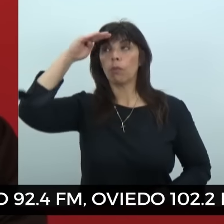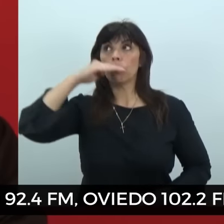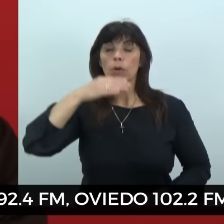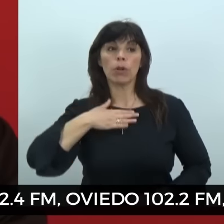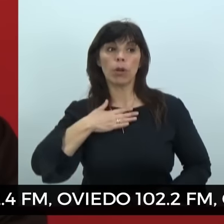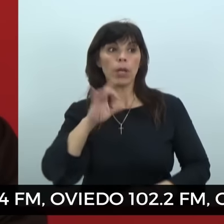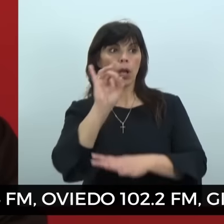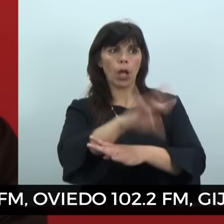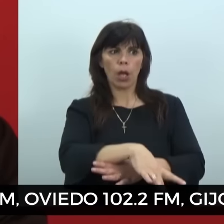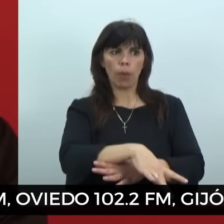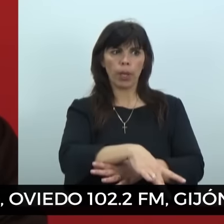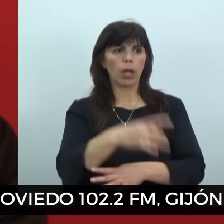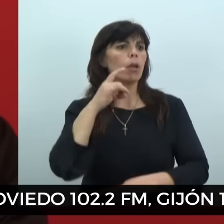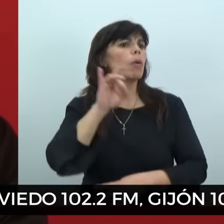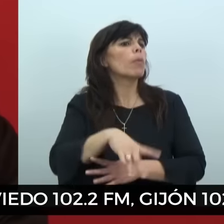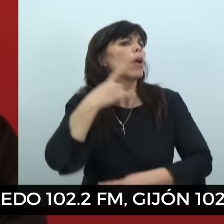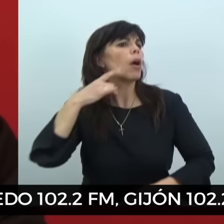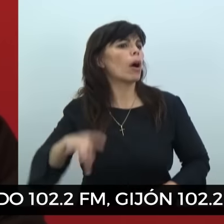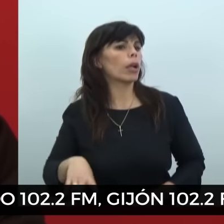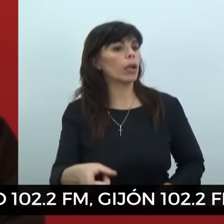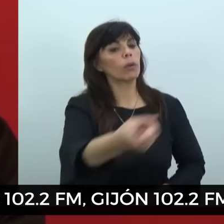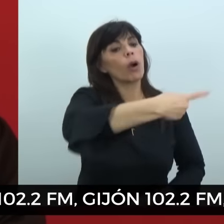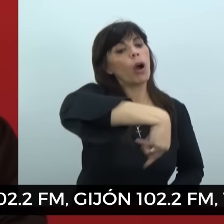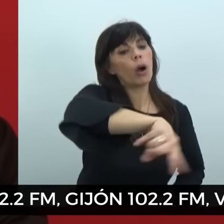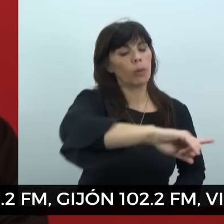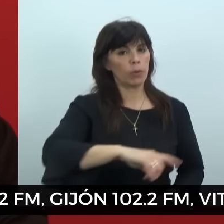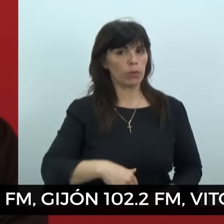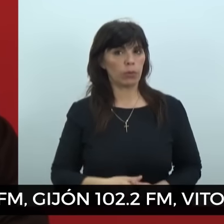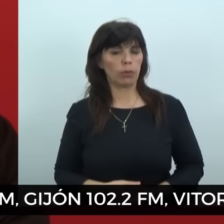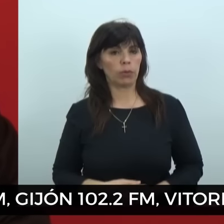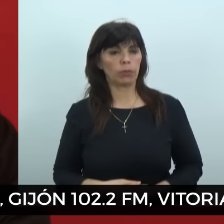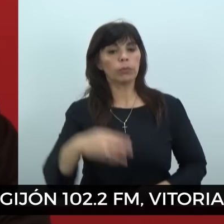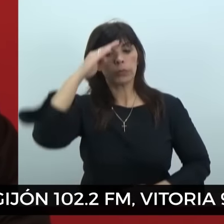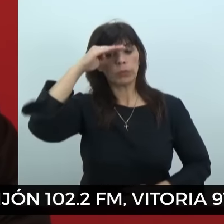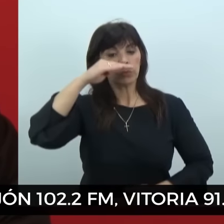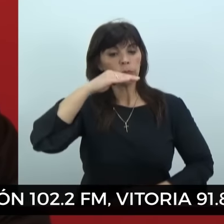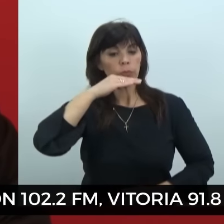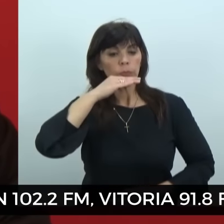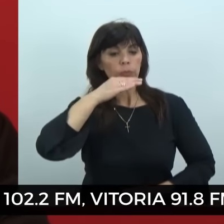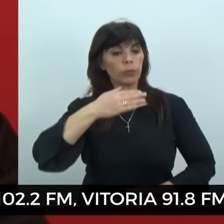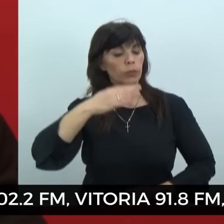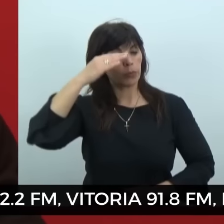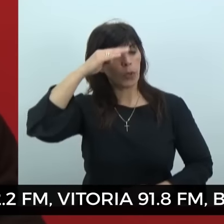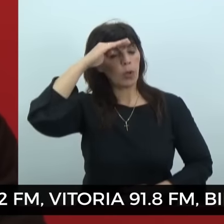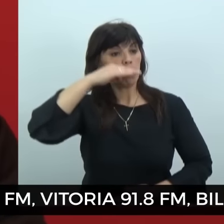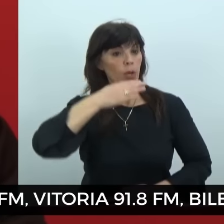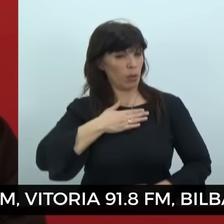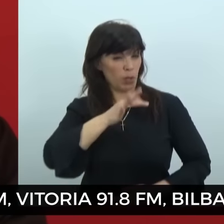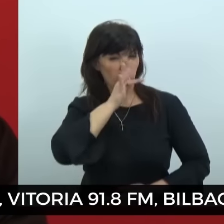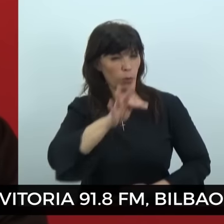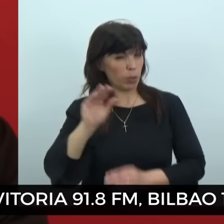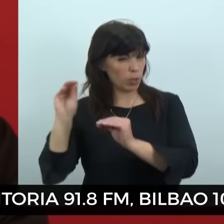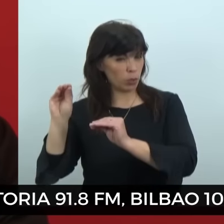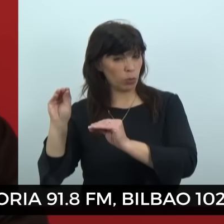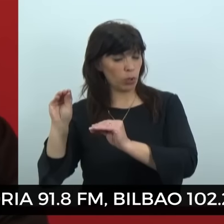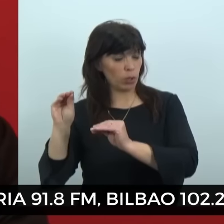sobre vosotros. Yo enviaré la promesa de mi Padre. ¿Cuál era la promesa del Padre?